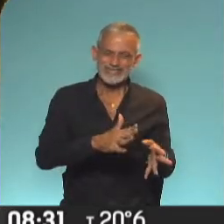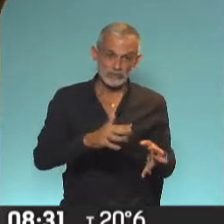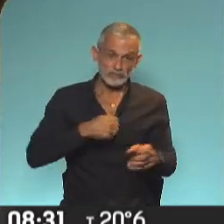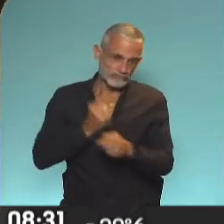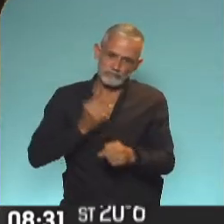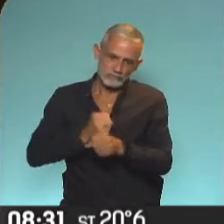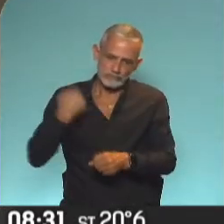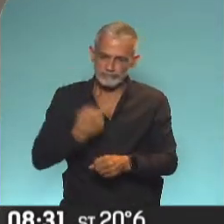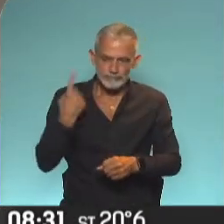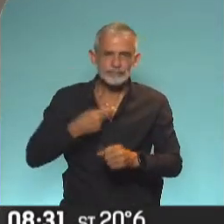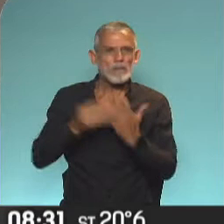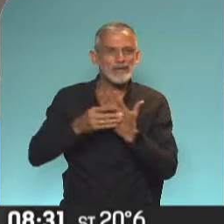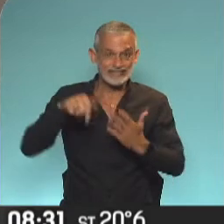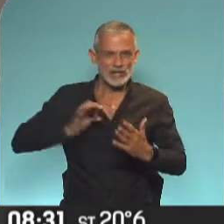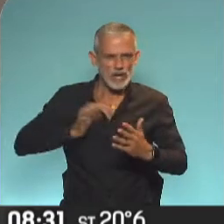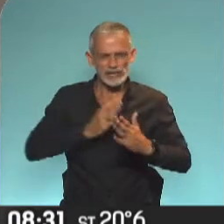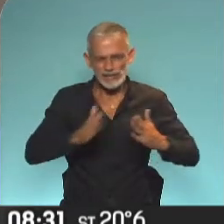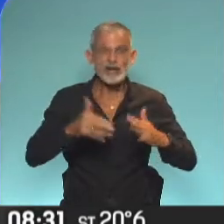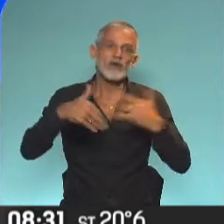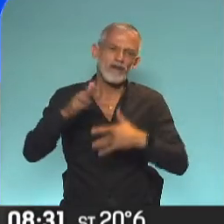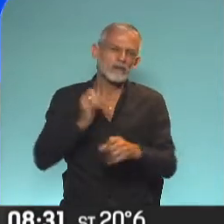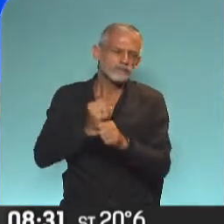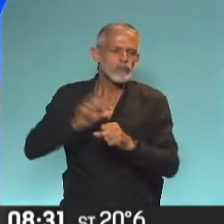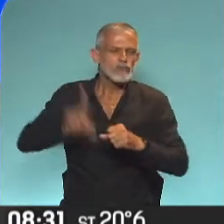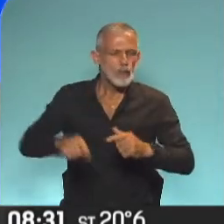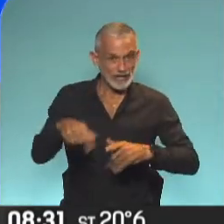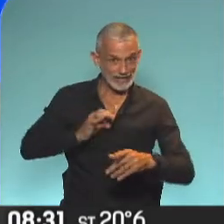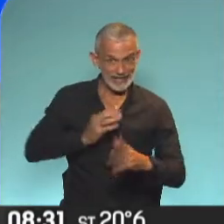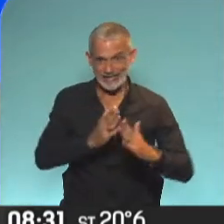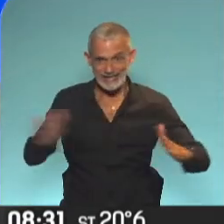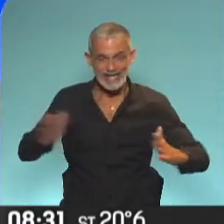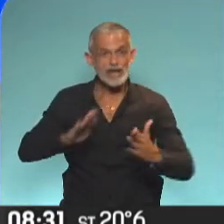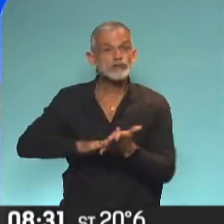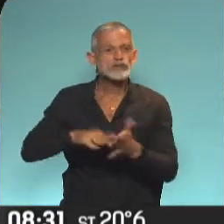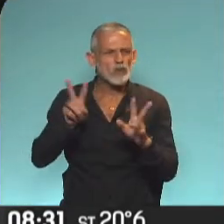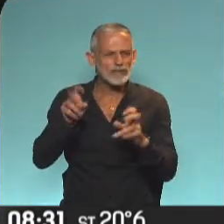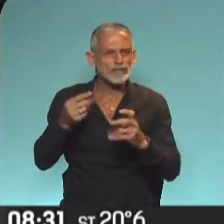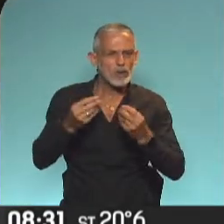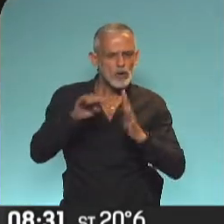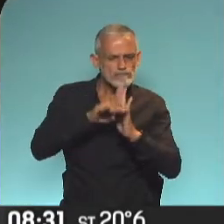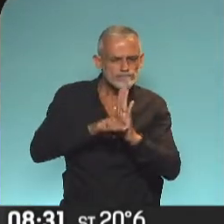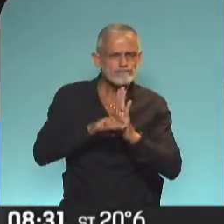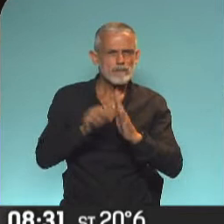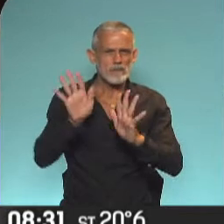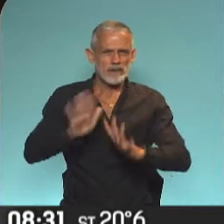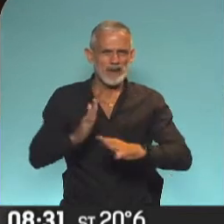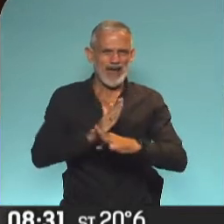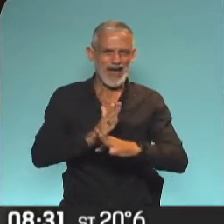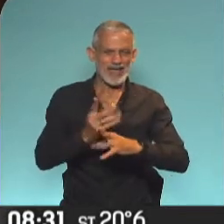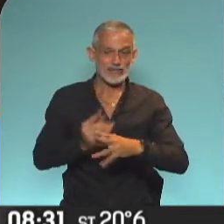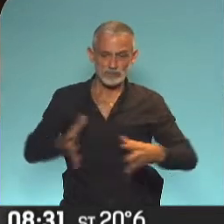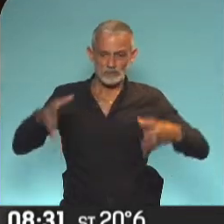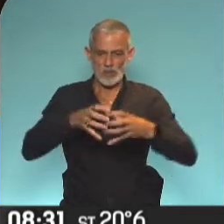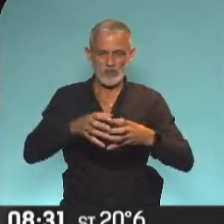trabajando mucho lo hicimos este año y mucho más vamos a seguir en torno a todos estos dispositivos porque hay que trabajar en el conjunto